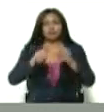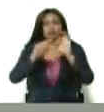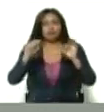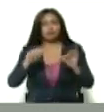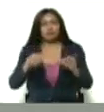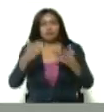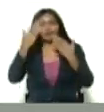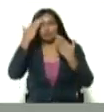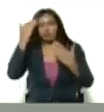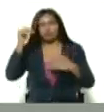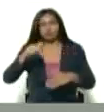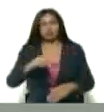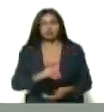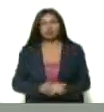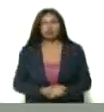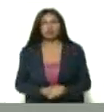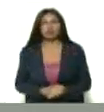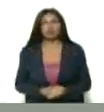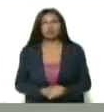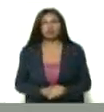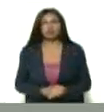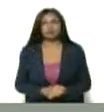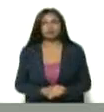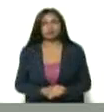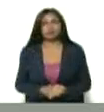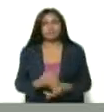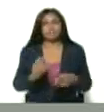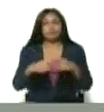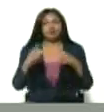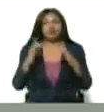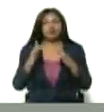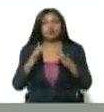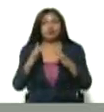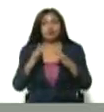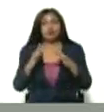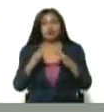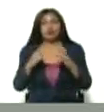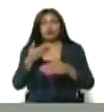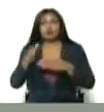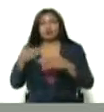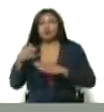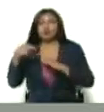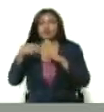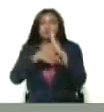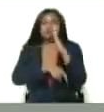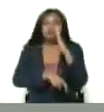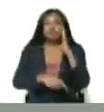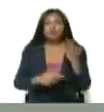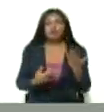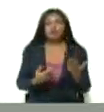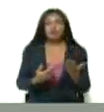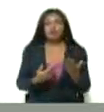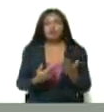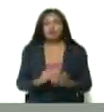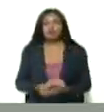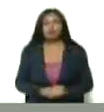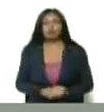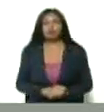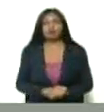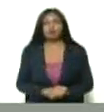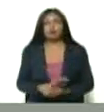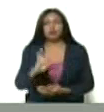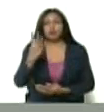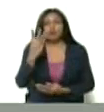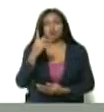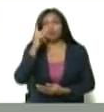aquí. Está asintomática, pero fue transmisión comunitaria profunda, Jorge. Escucha bien. El cuarto